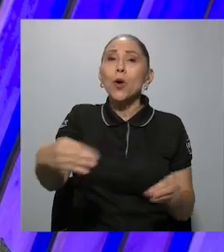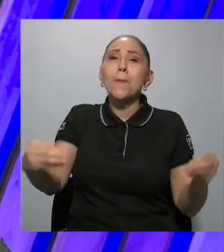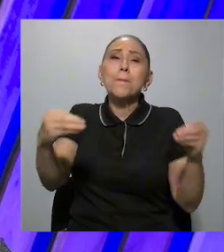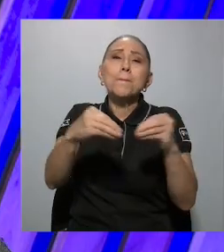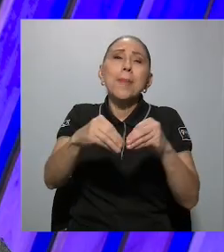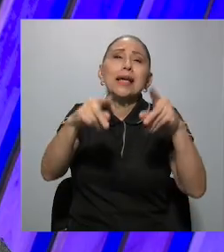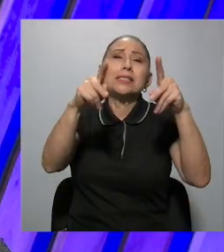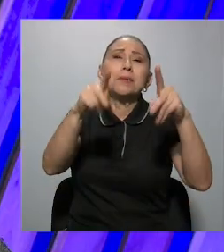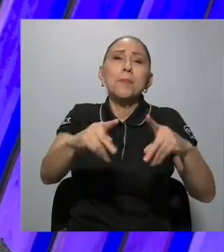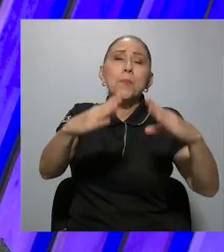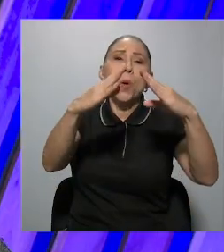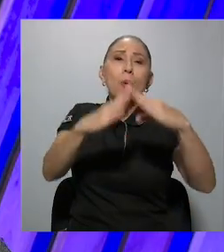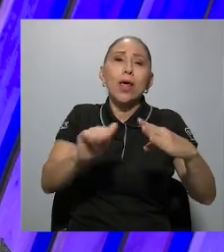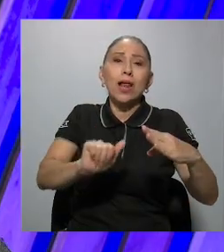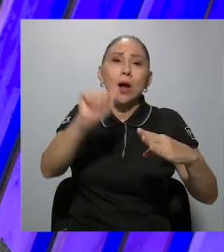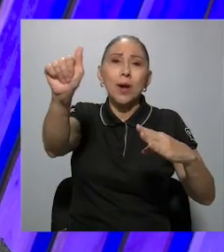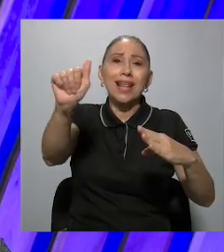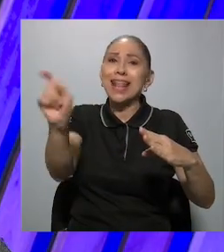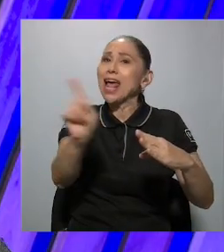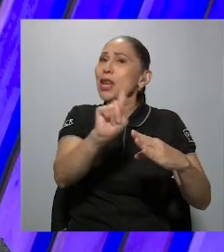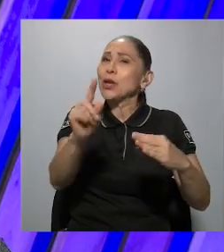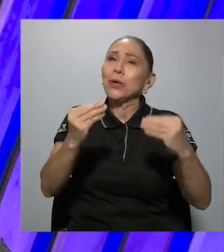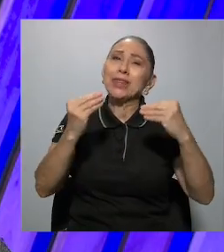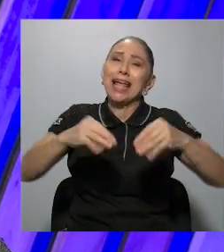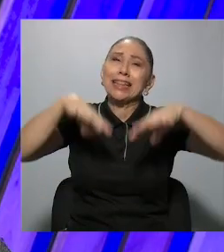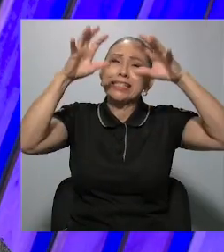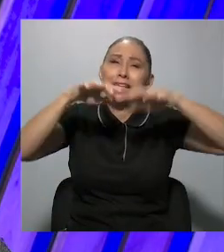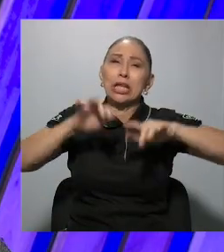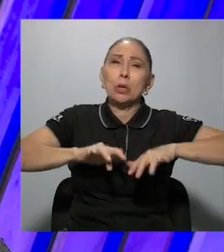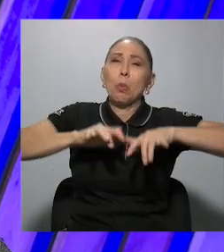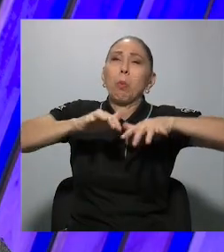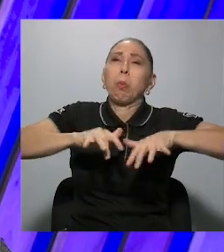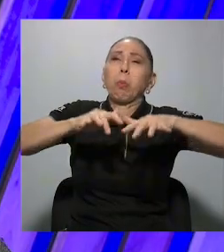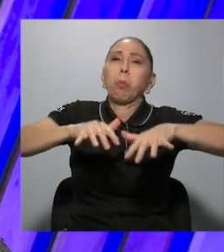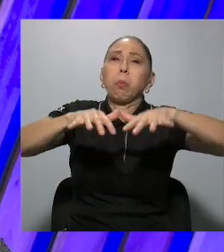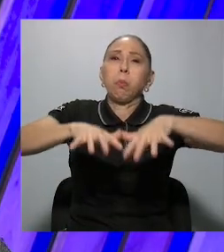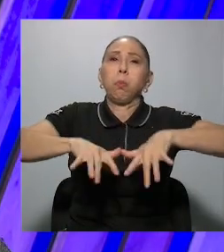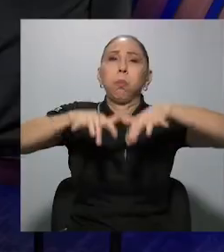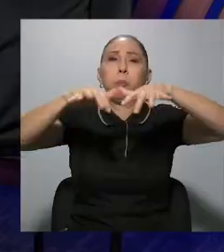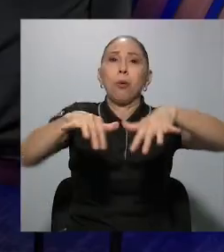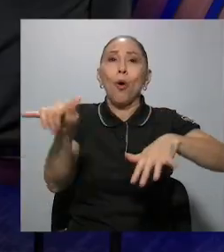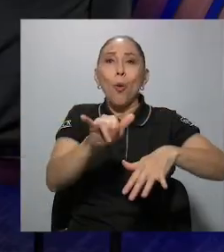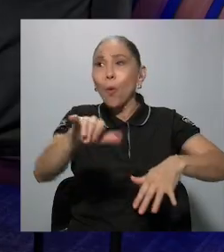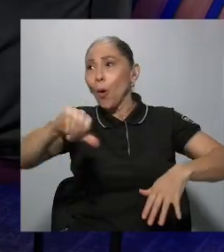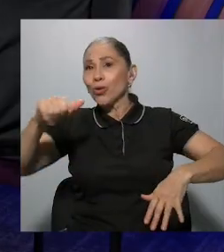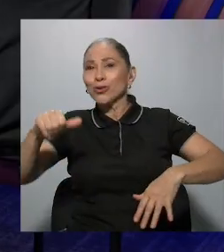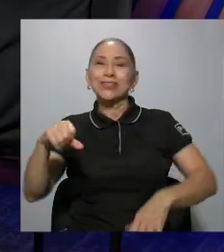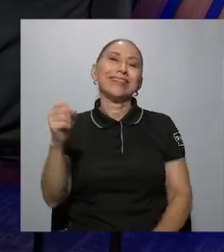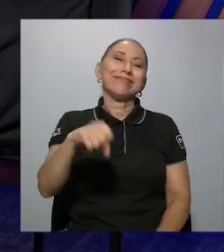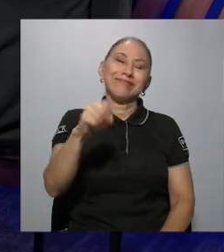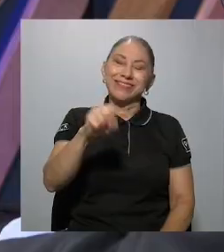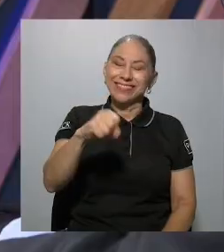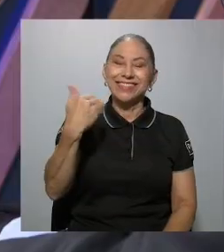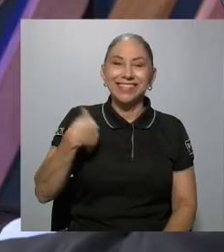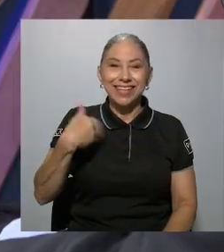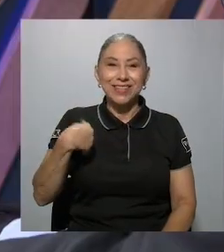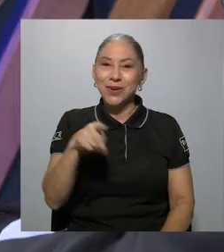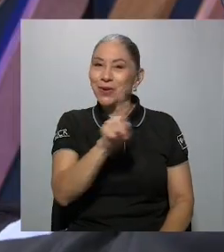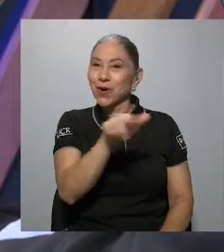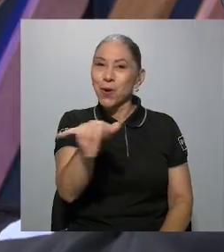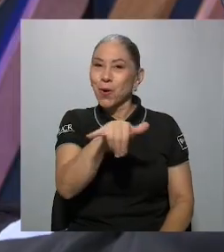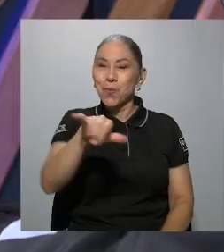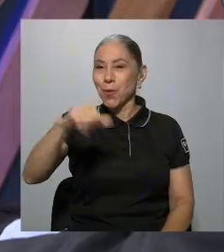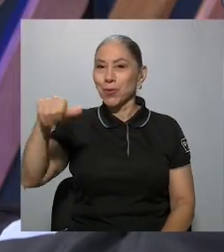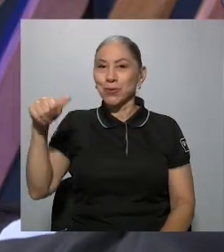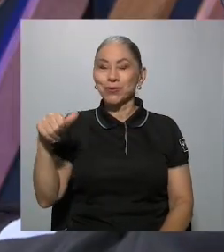el futuro cantón más poblado, Alajuela, no tiene tantas inundaciones como, como algunos otros. Como algunos otros,